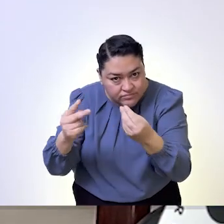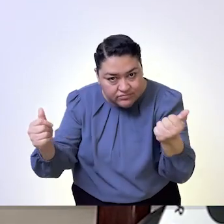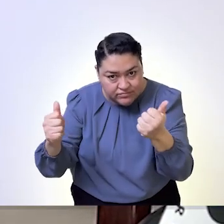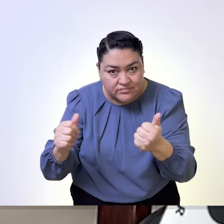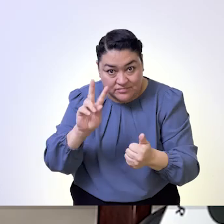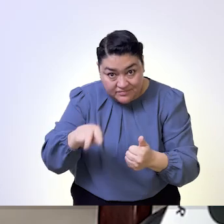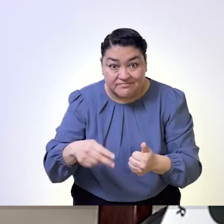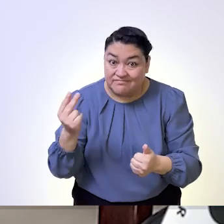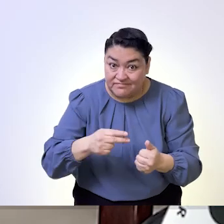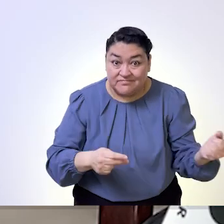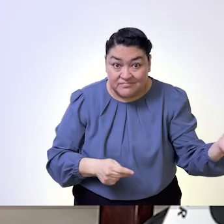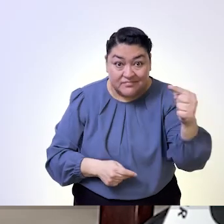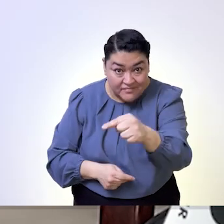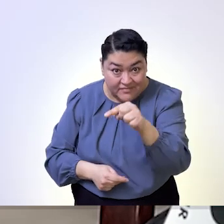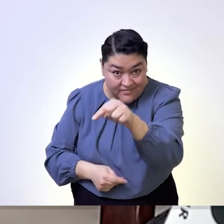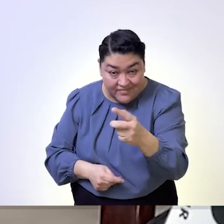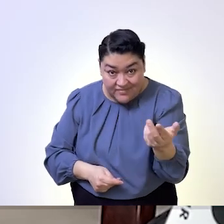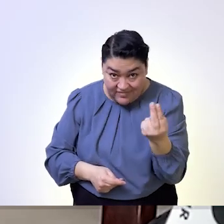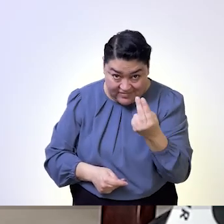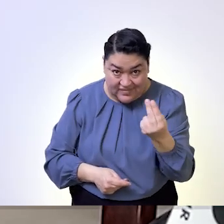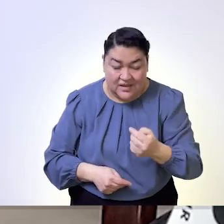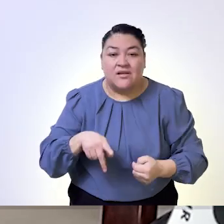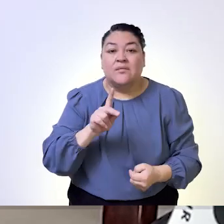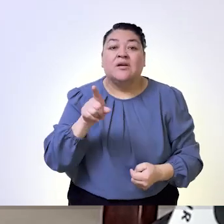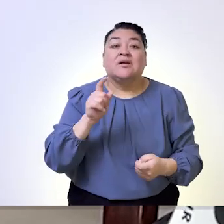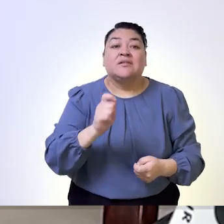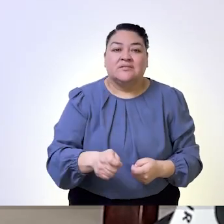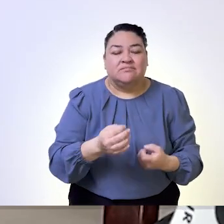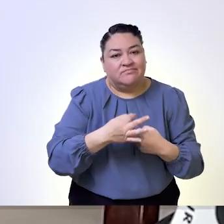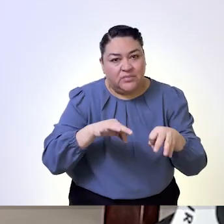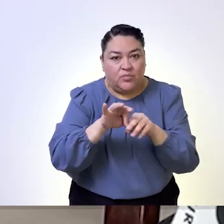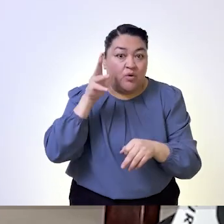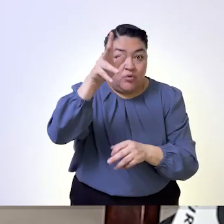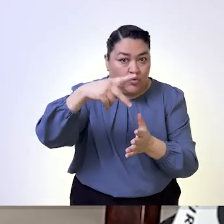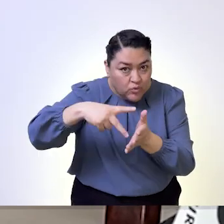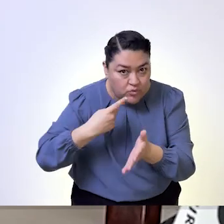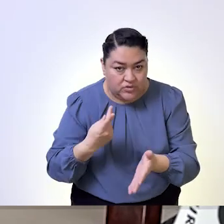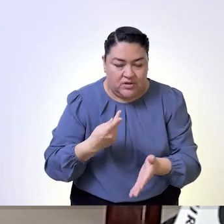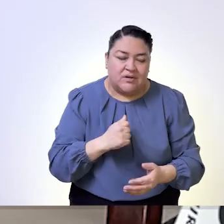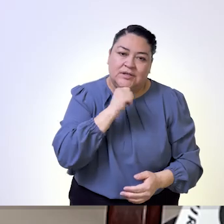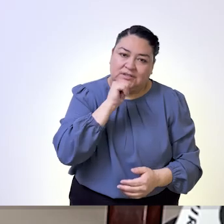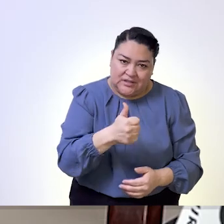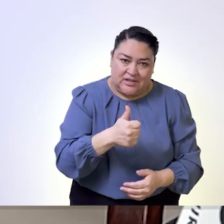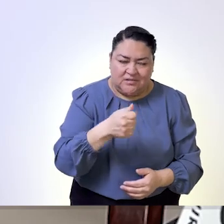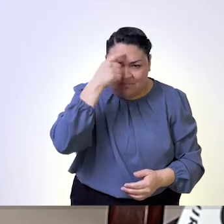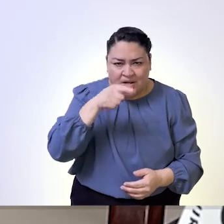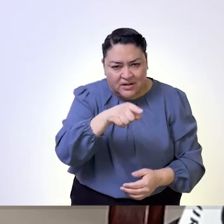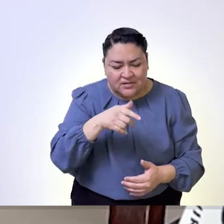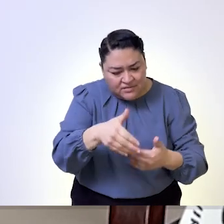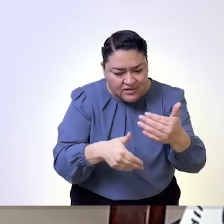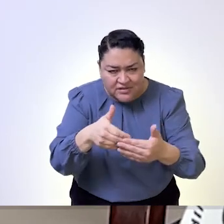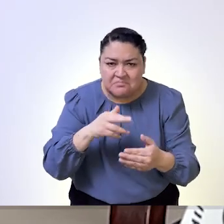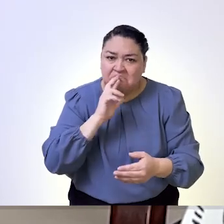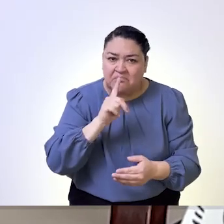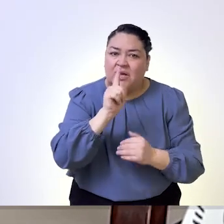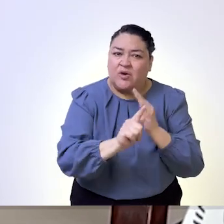las personas que han sido afectadas, pero y sobre todo también, muy importante, garantías de no repetición que posibiliten estas